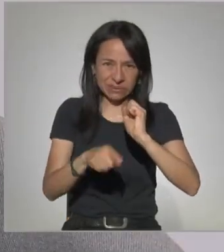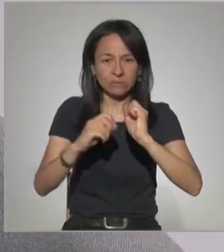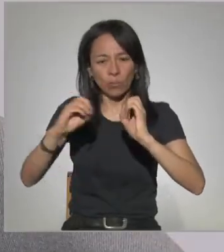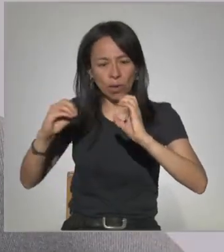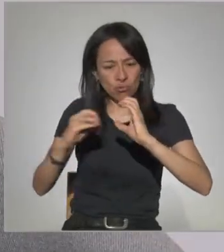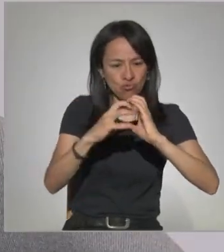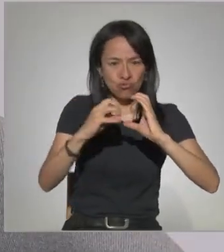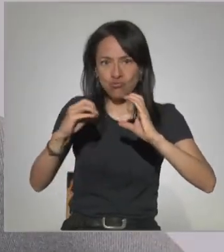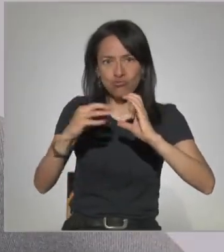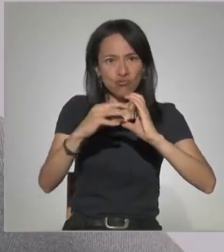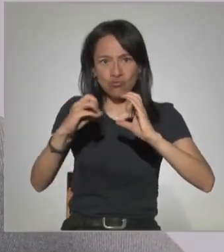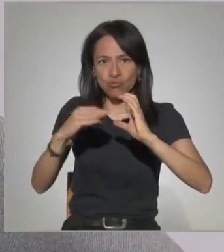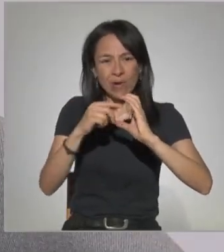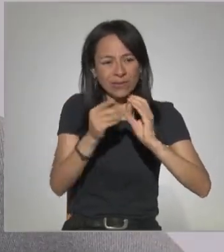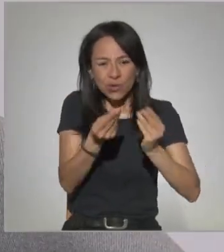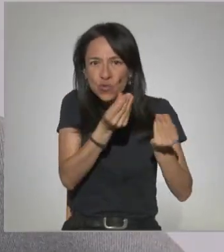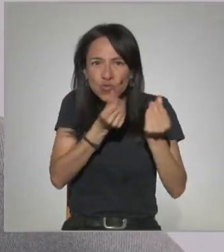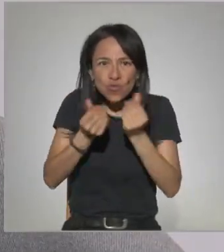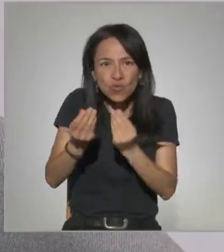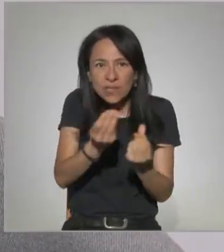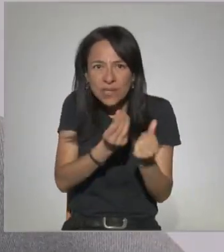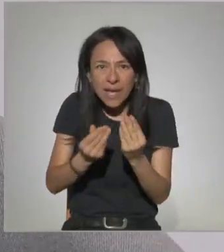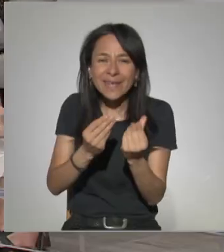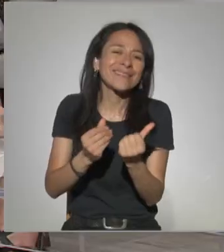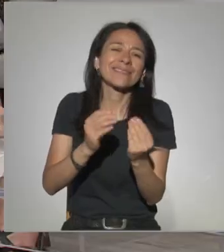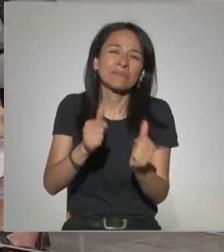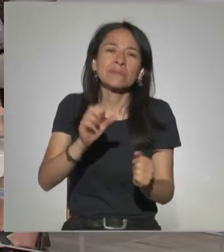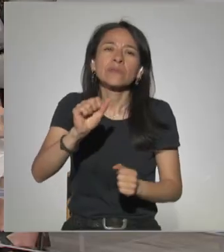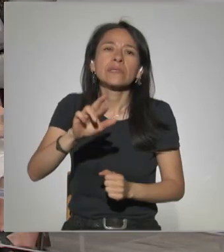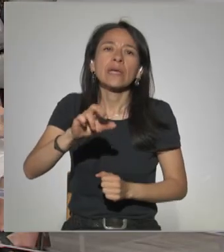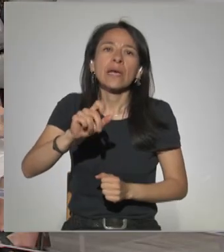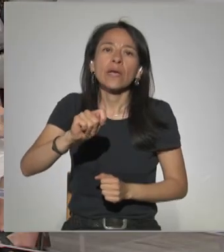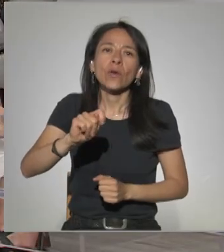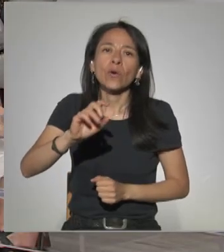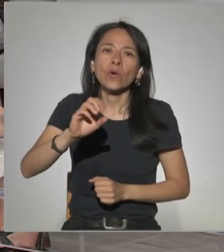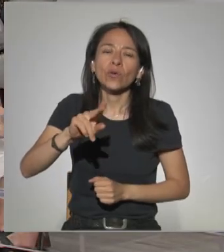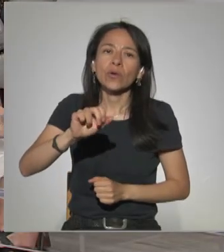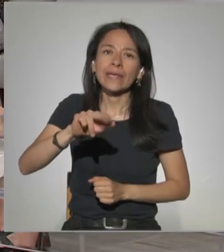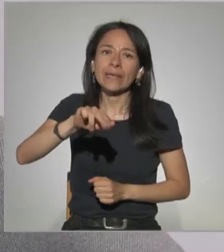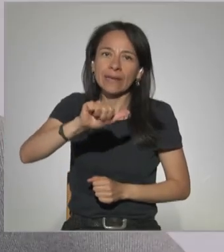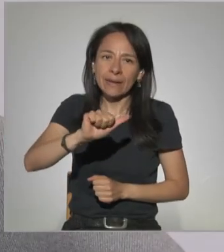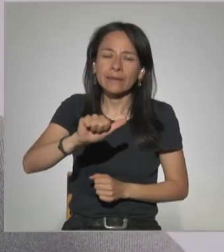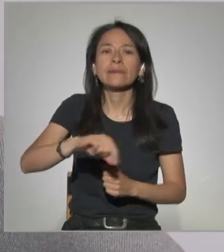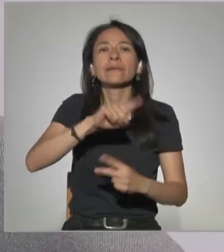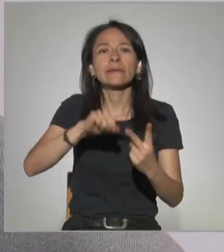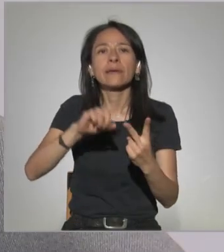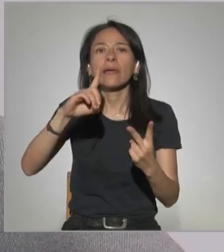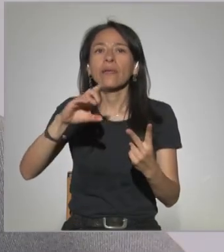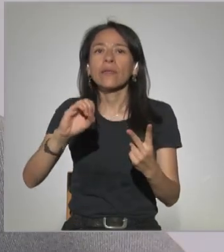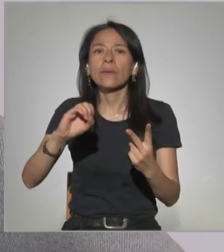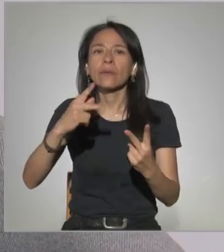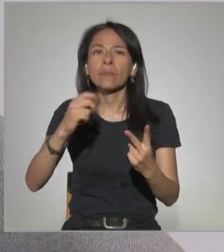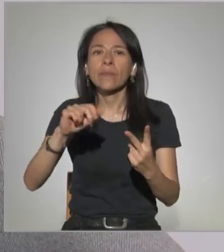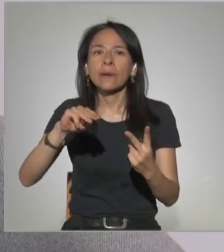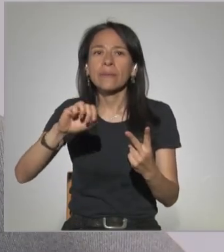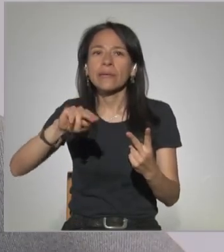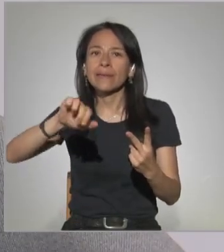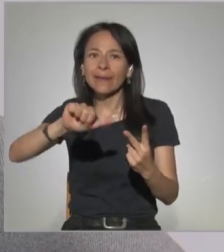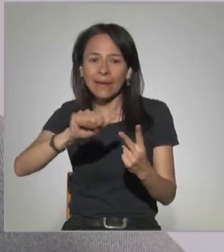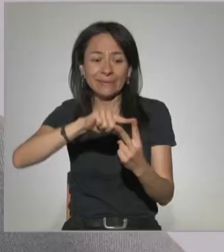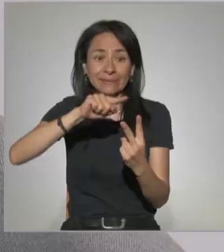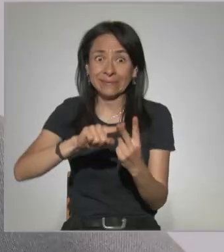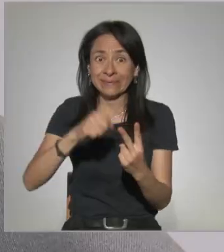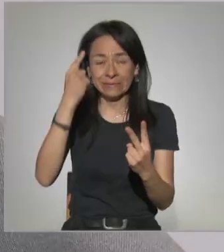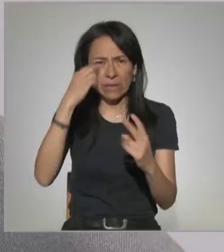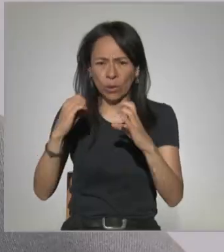son sustancias en el cerebro como serotonina o dopamina, que son de las más relacionadas en esta parte de estado afectivo,